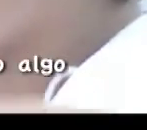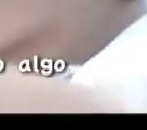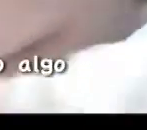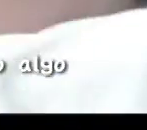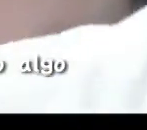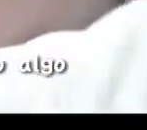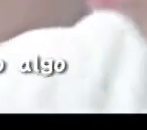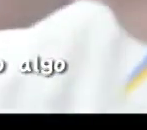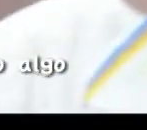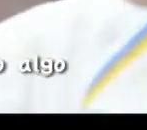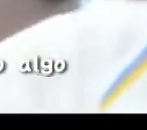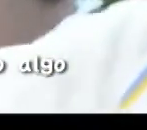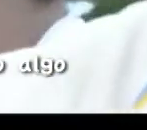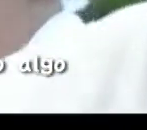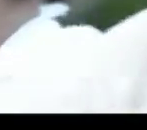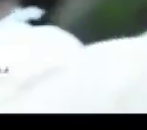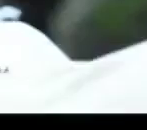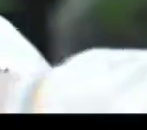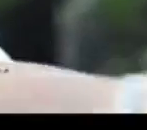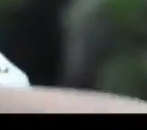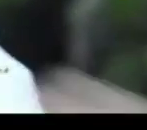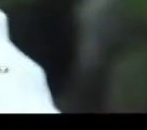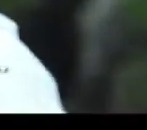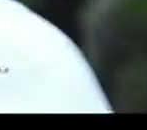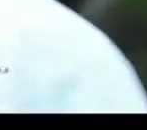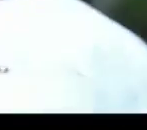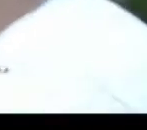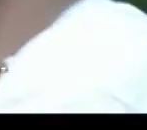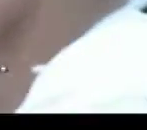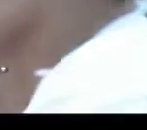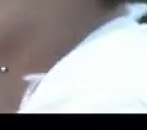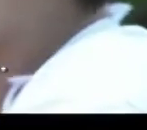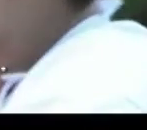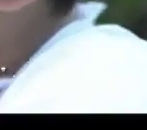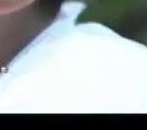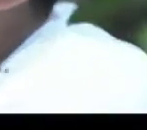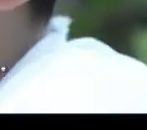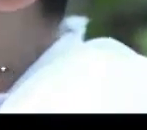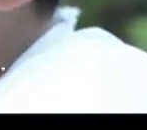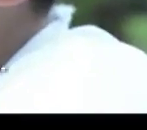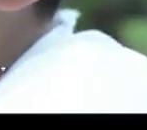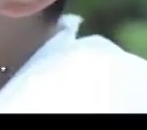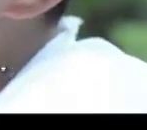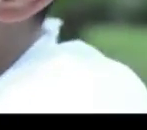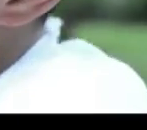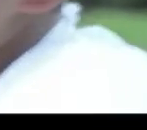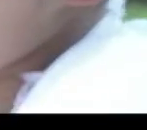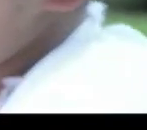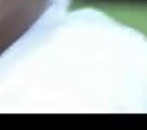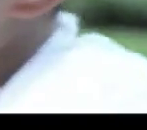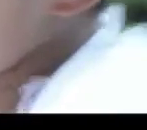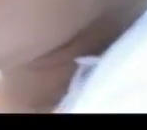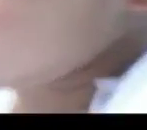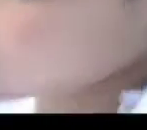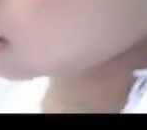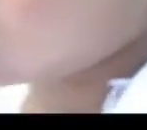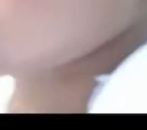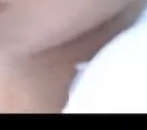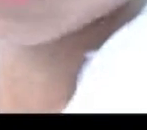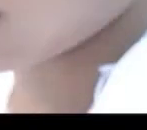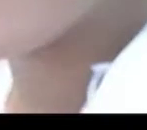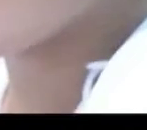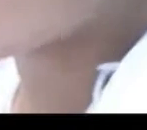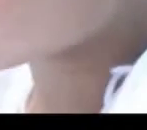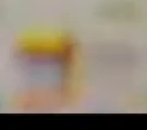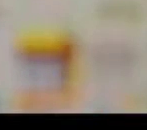tarea o algo se me olvidó, él me ayuda, y también que él tiene lo que es la amistad y que